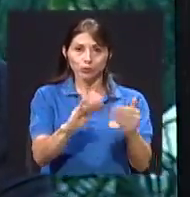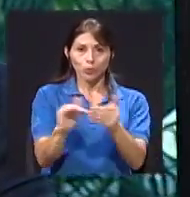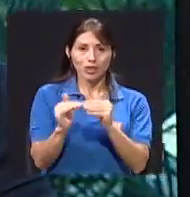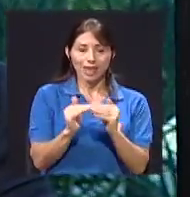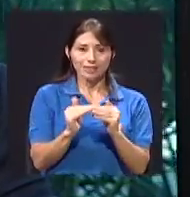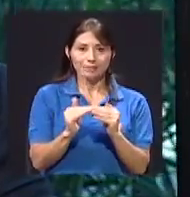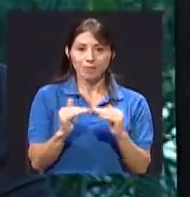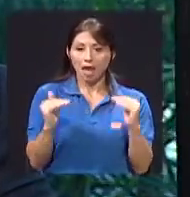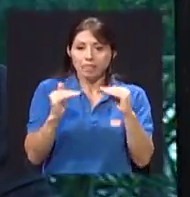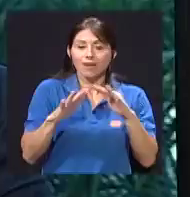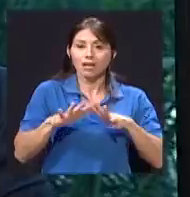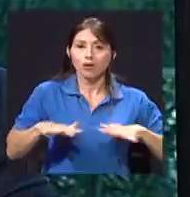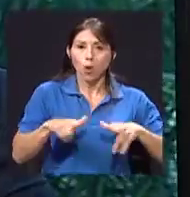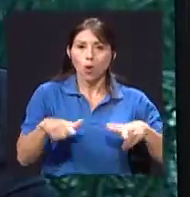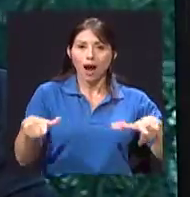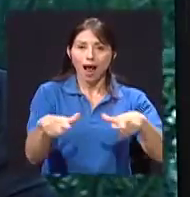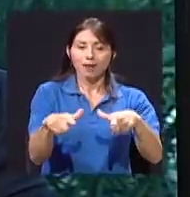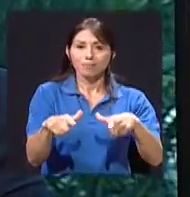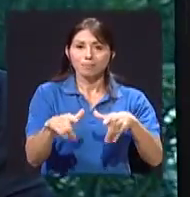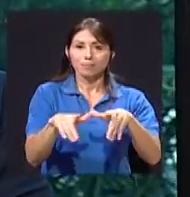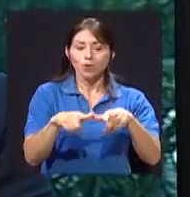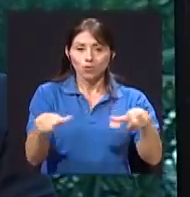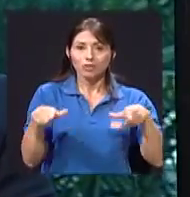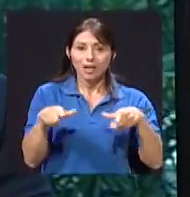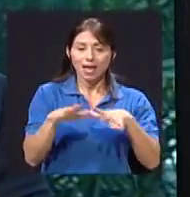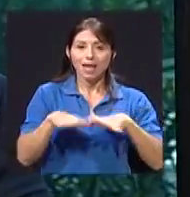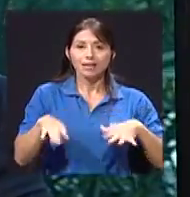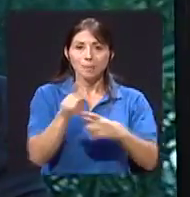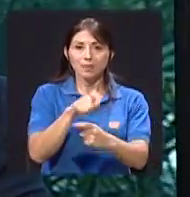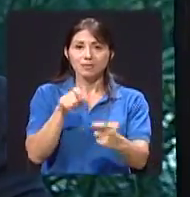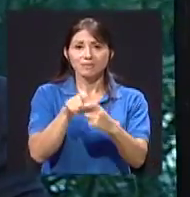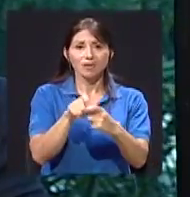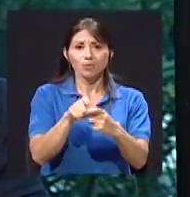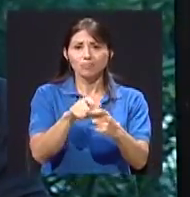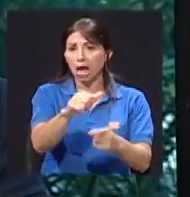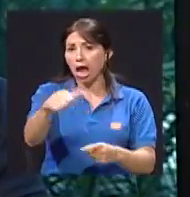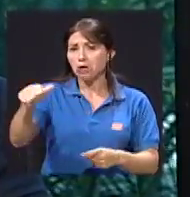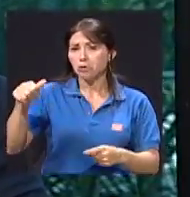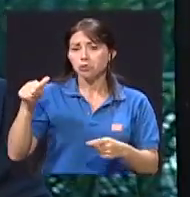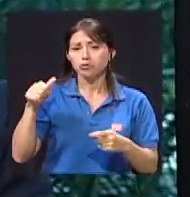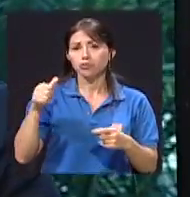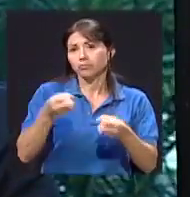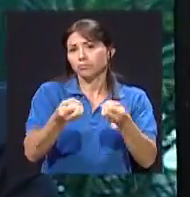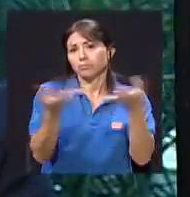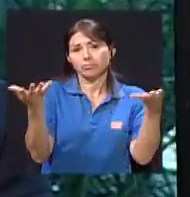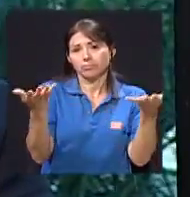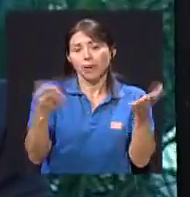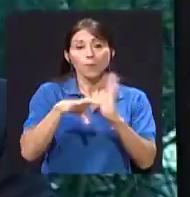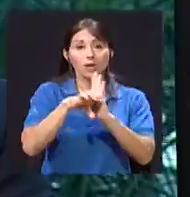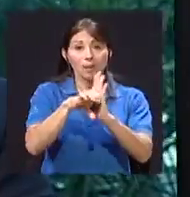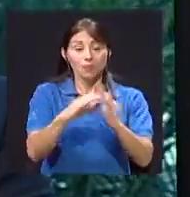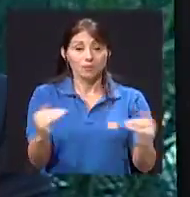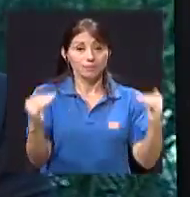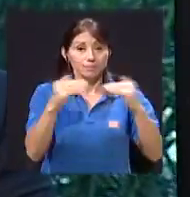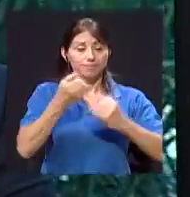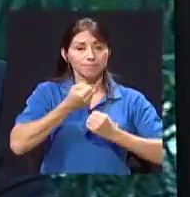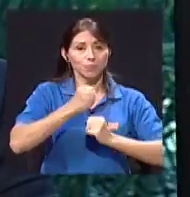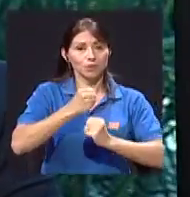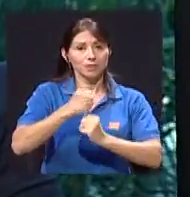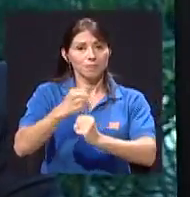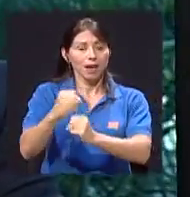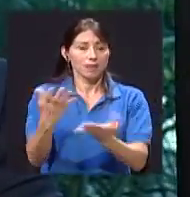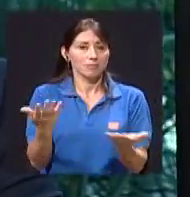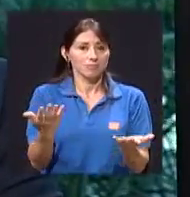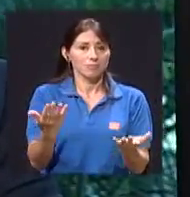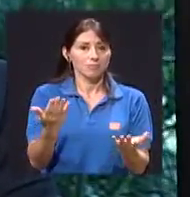tomando decisiones a nivel local en sus comunidades. Claro. Es un espacio específico. Hay otros múltiples, ¿verdad? Sí. Por